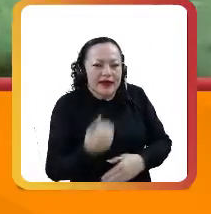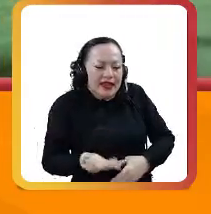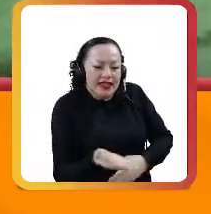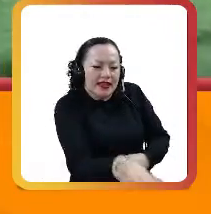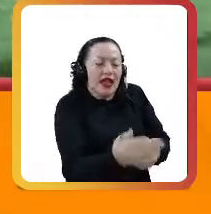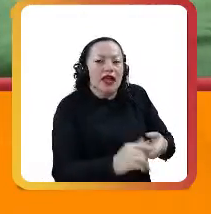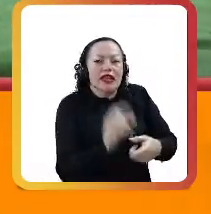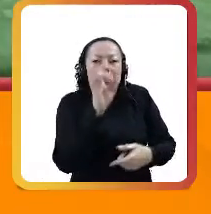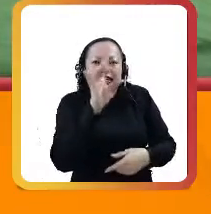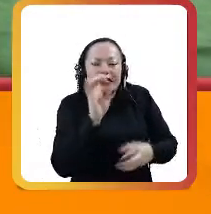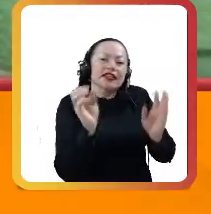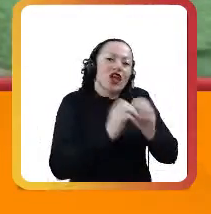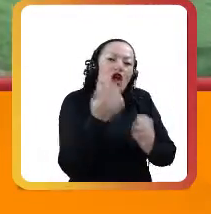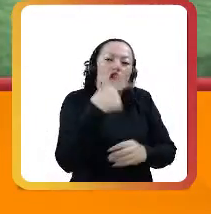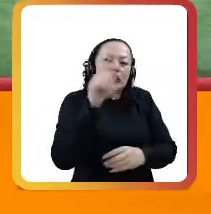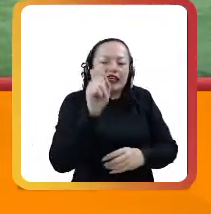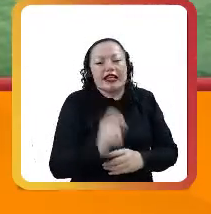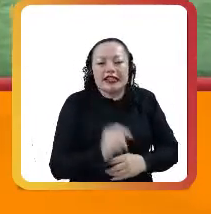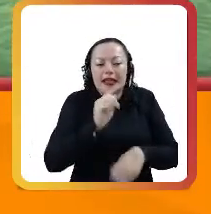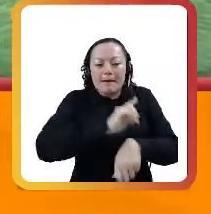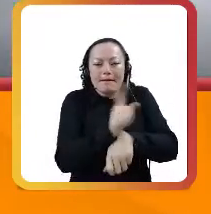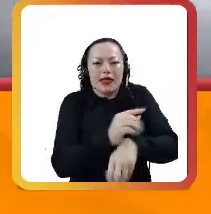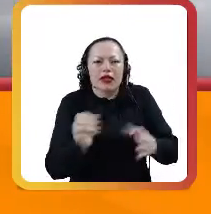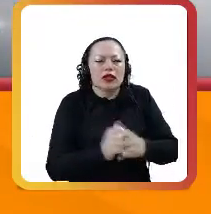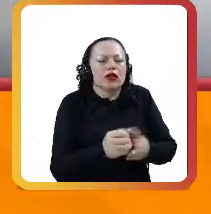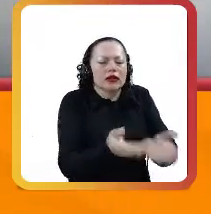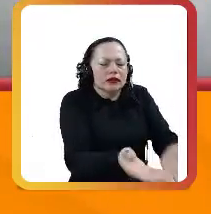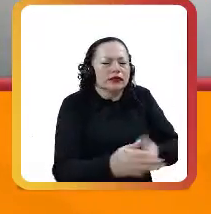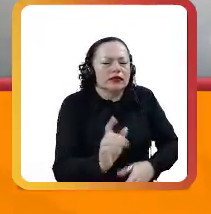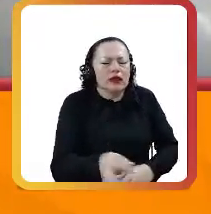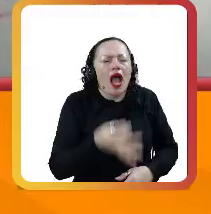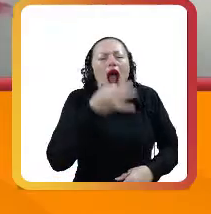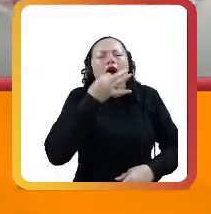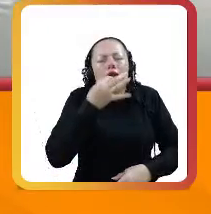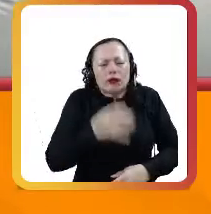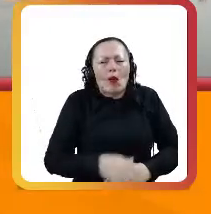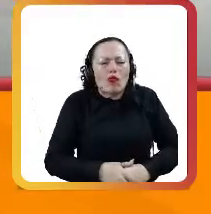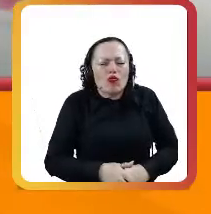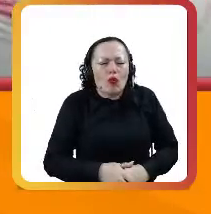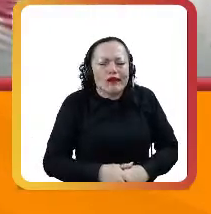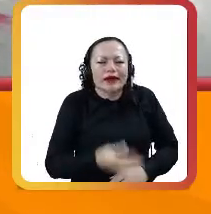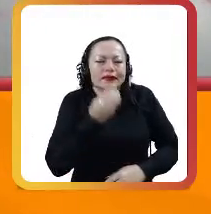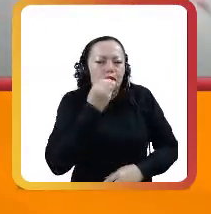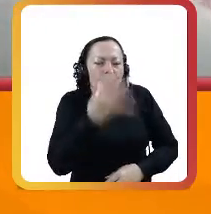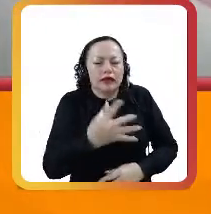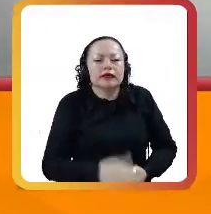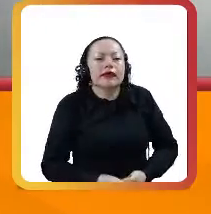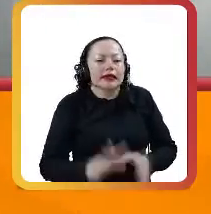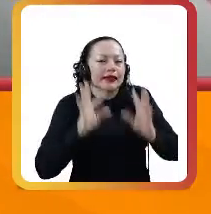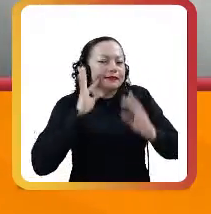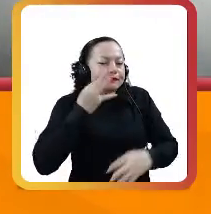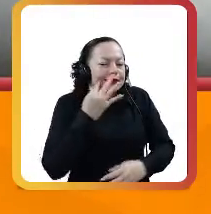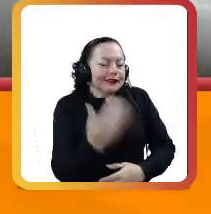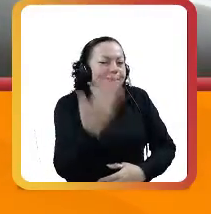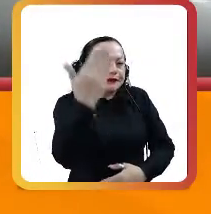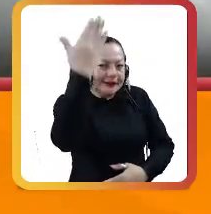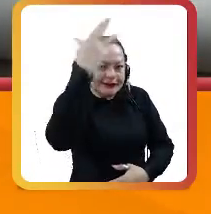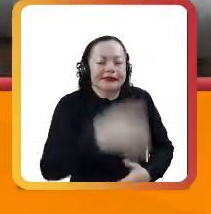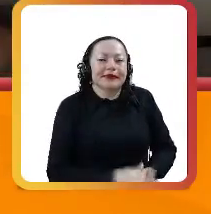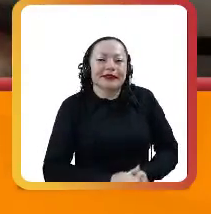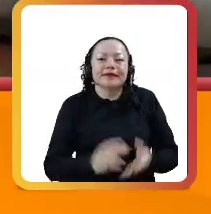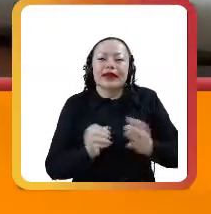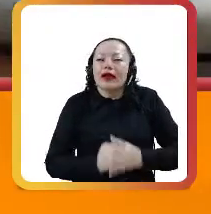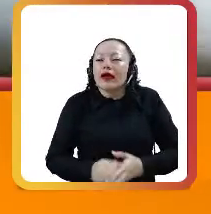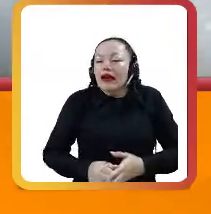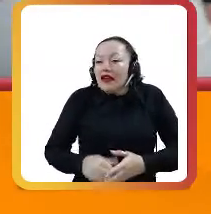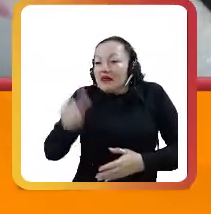o 16 minutos, lo sacamos y queda crocantico, quesudito por dentro, queda muy rico. Bueno,